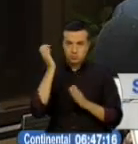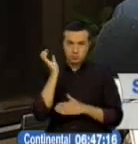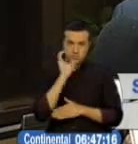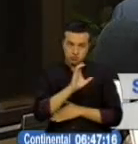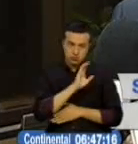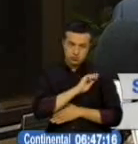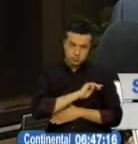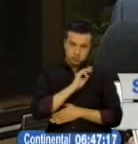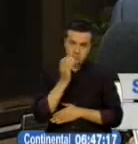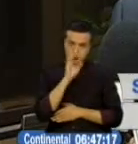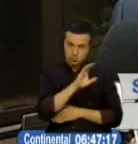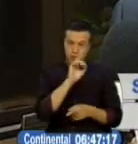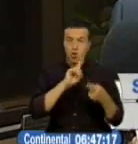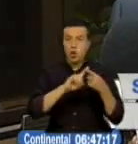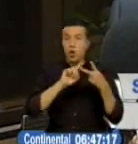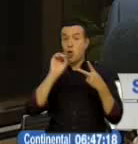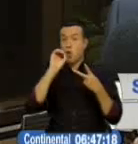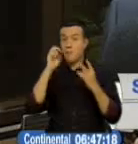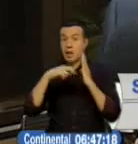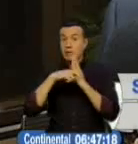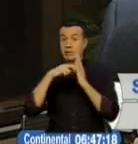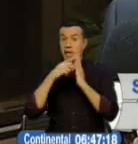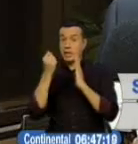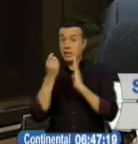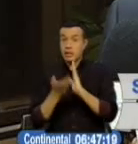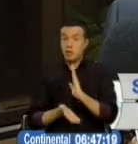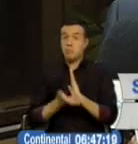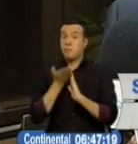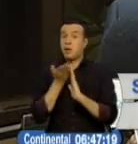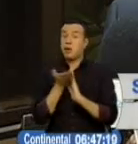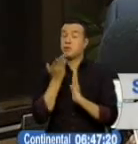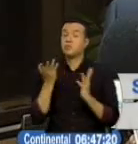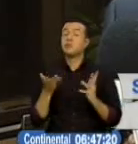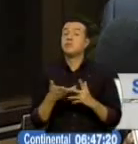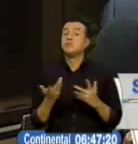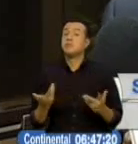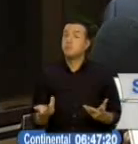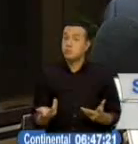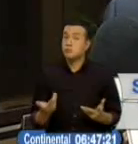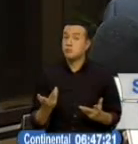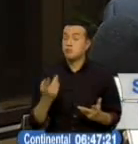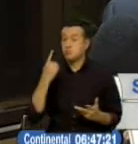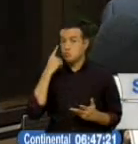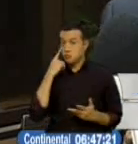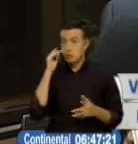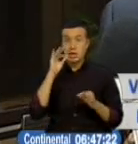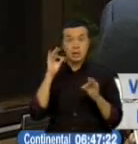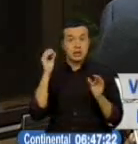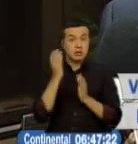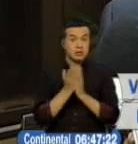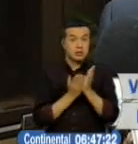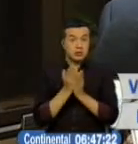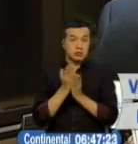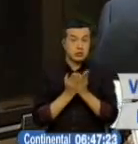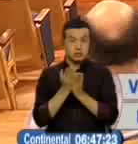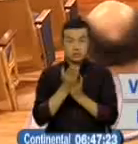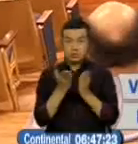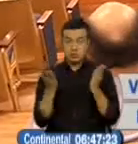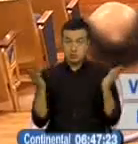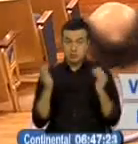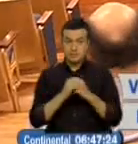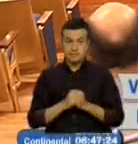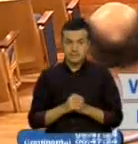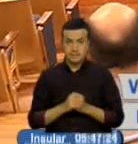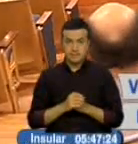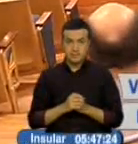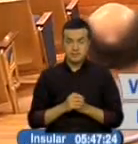escenarios, o incrementar los pasajes, debe venir de la mano con velar por la calidad de servicio que se presta al usuario. Lo